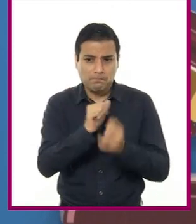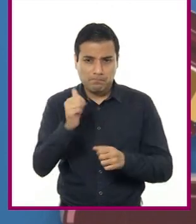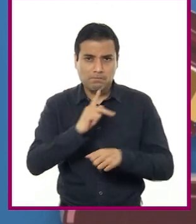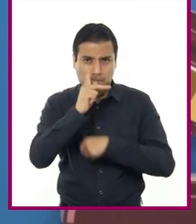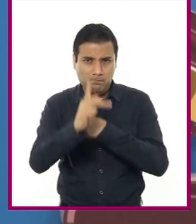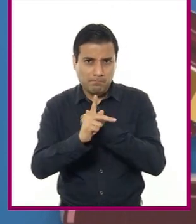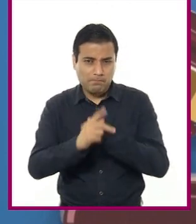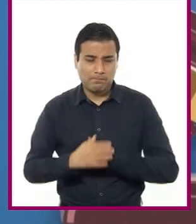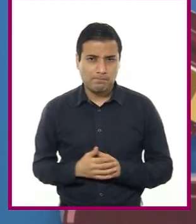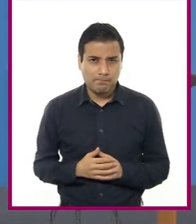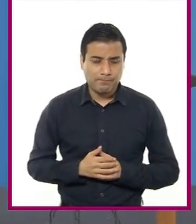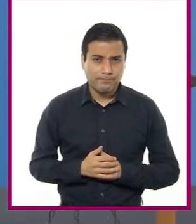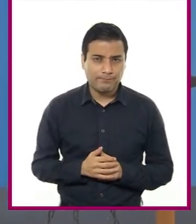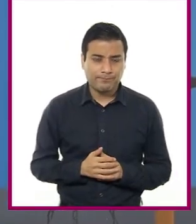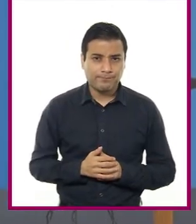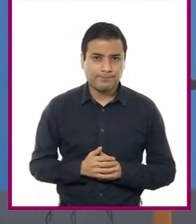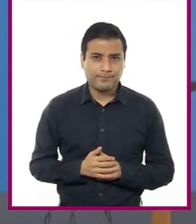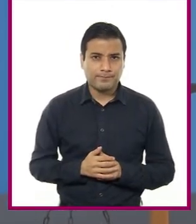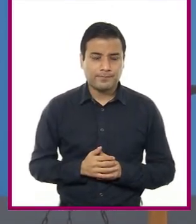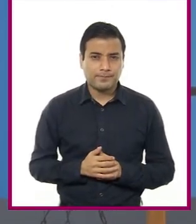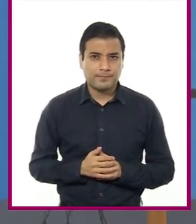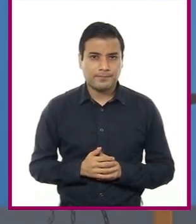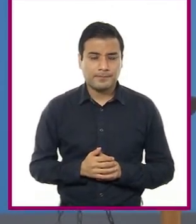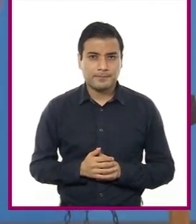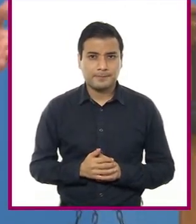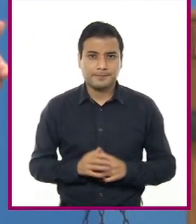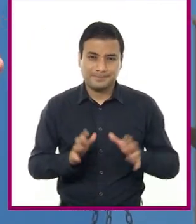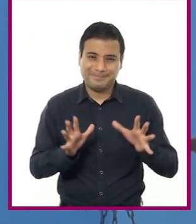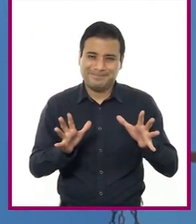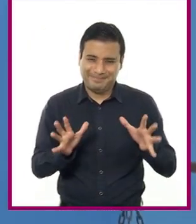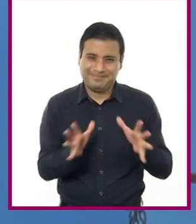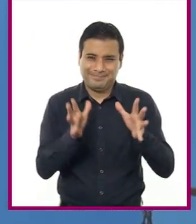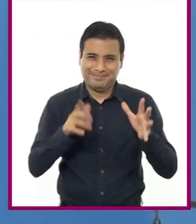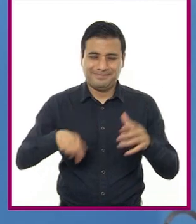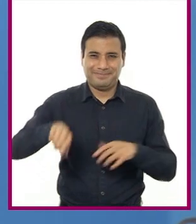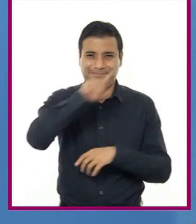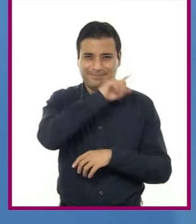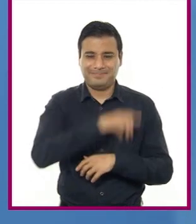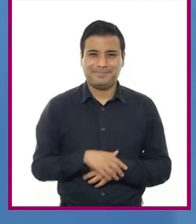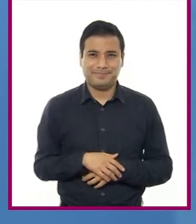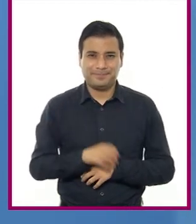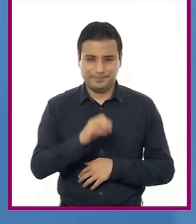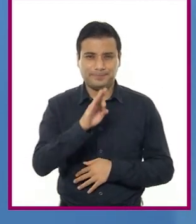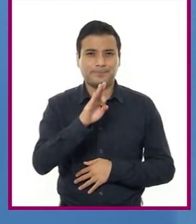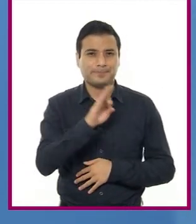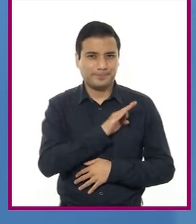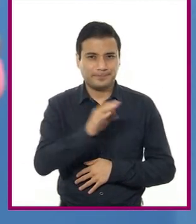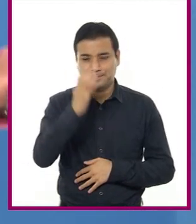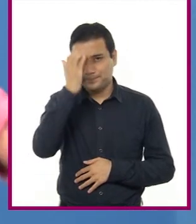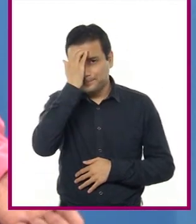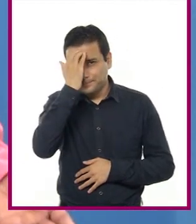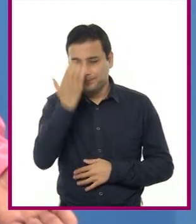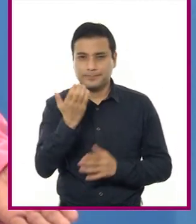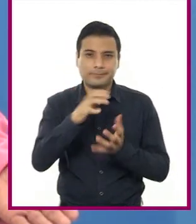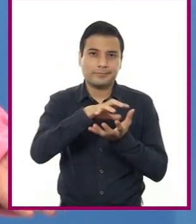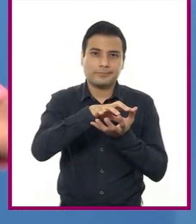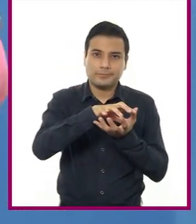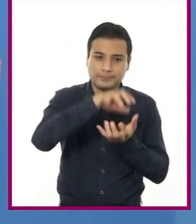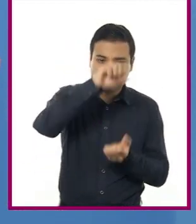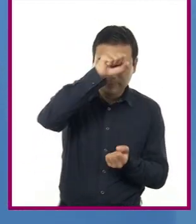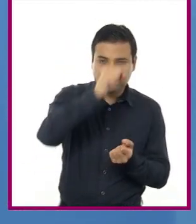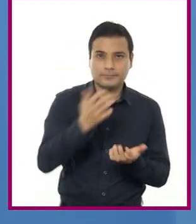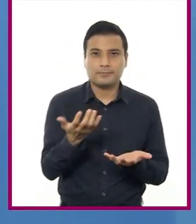al principio de la sesión. Les invitamos a acercarse a los documentos primarios, como la